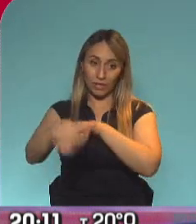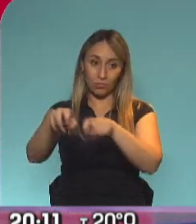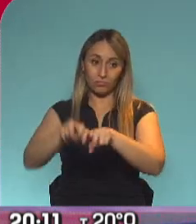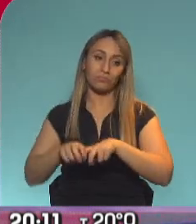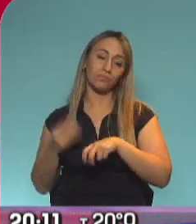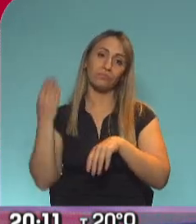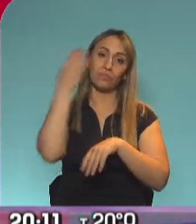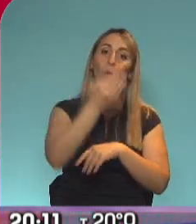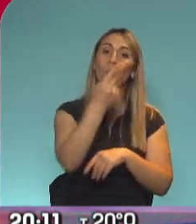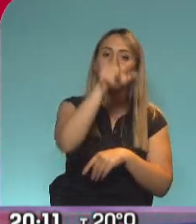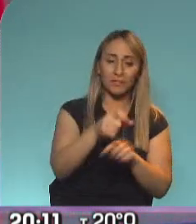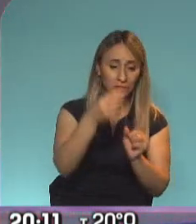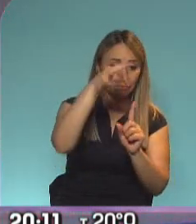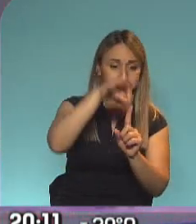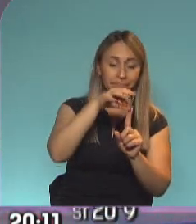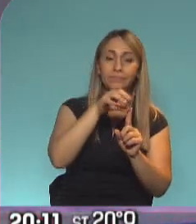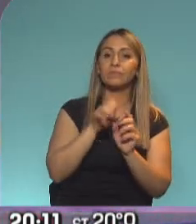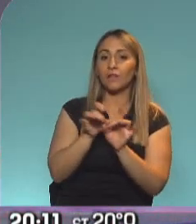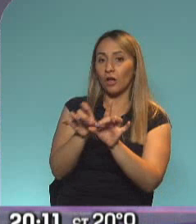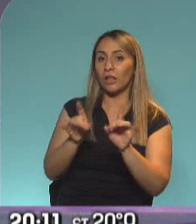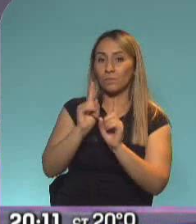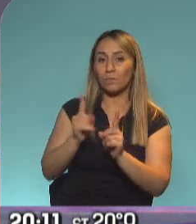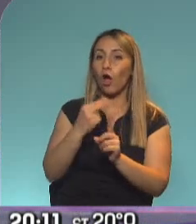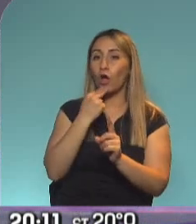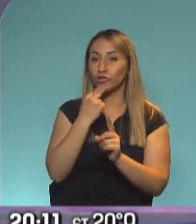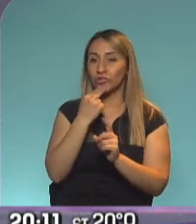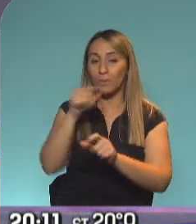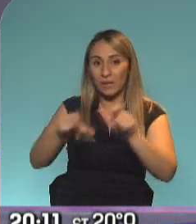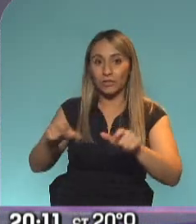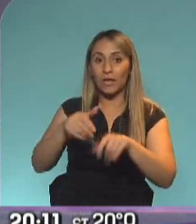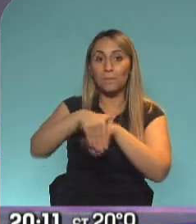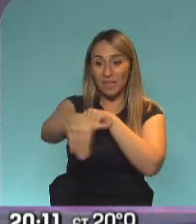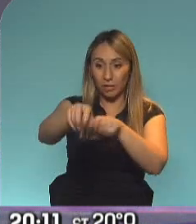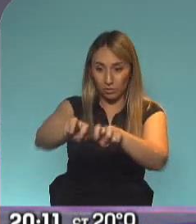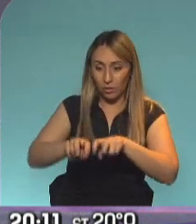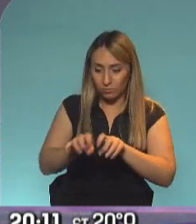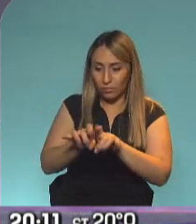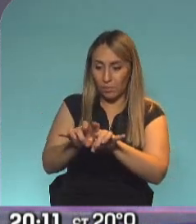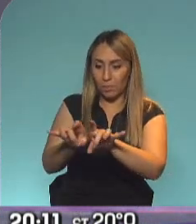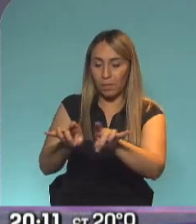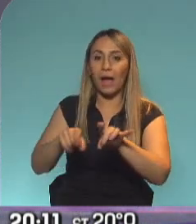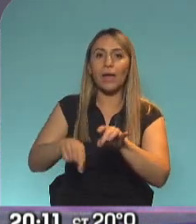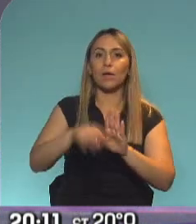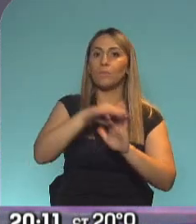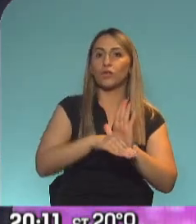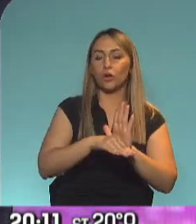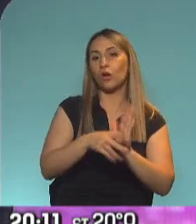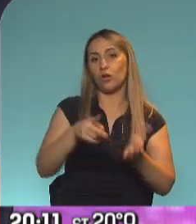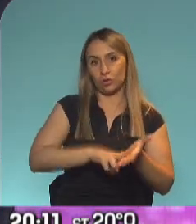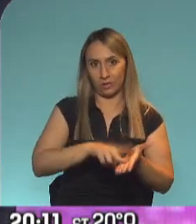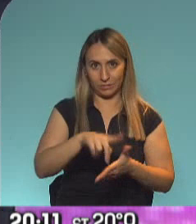terminó contagiando a otras que estaban allí en el micro, creo que eran 11 las personas en total que sí se contagiaron, y ahí es donde se activaron todos los protocolos. Claro, y lo